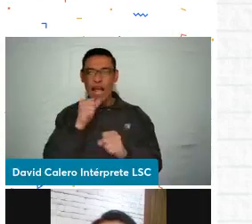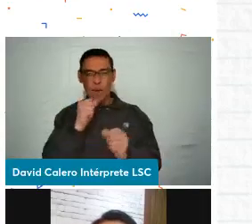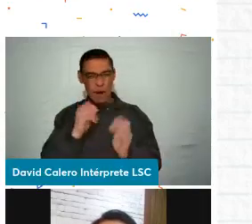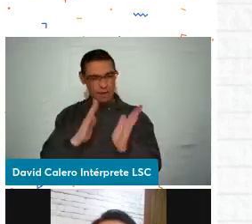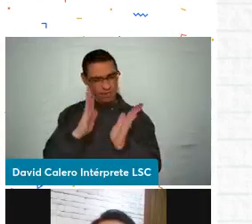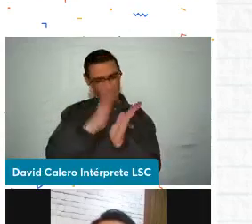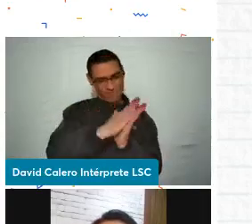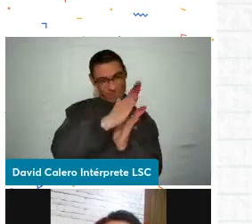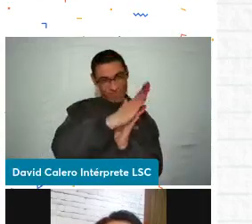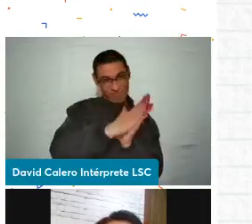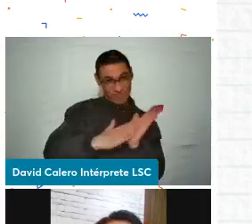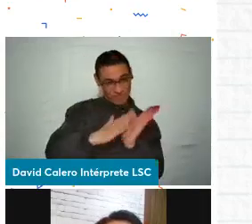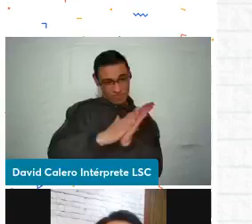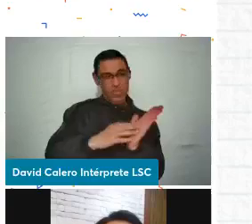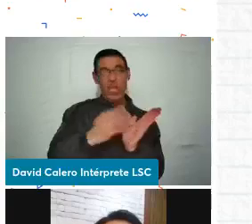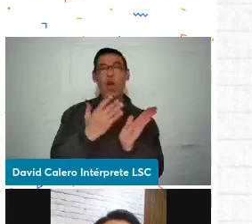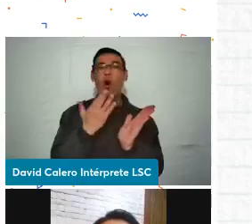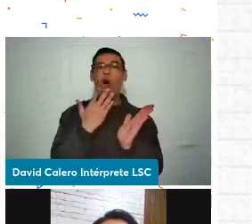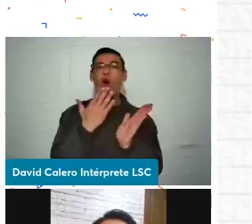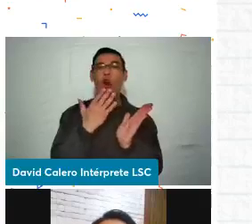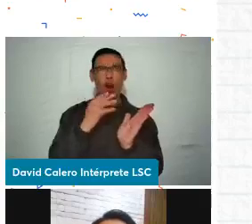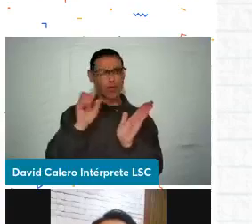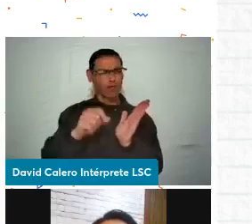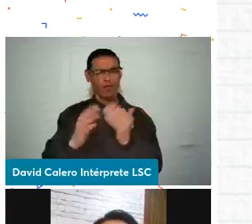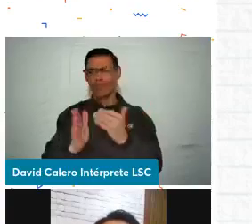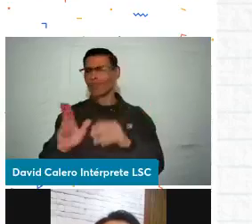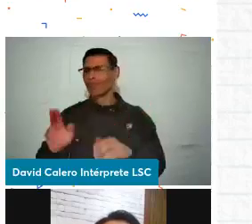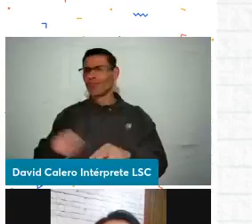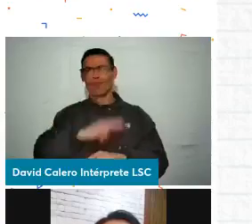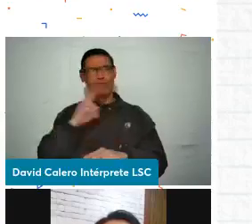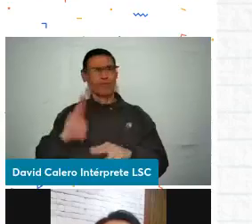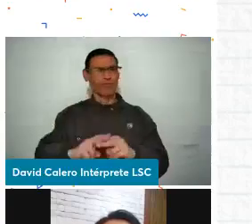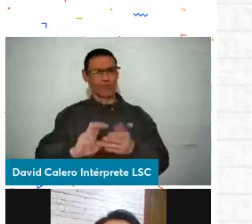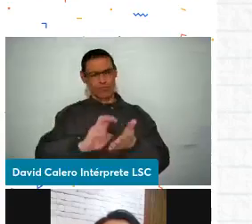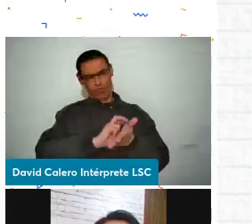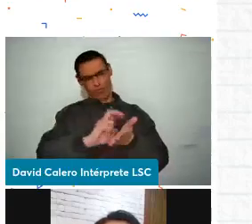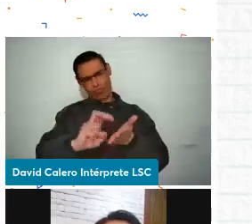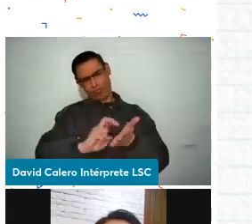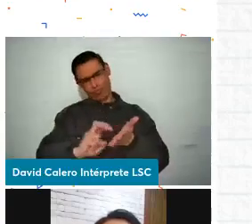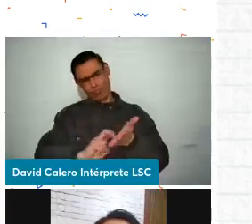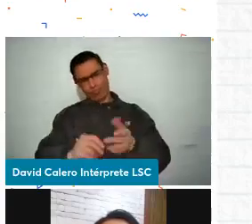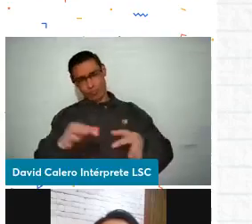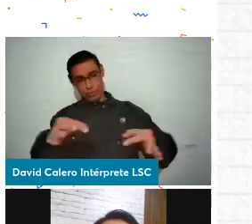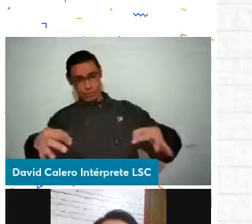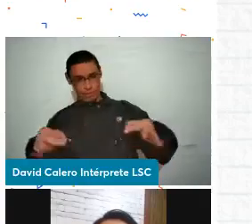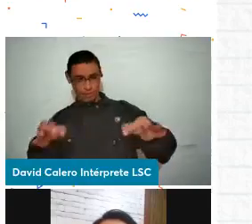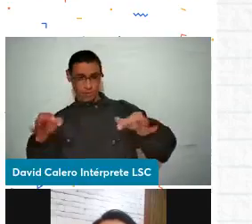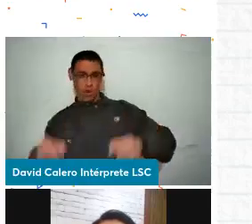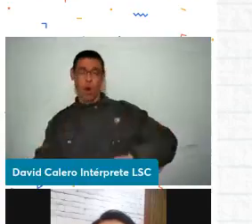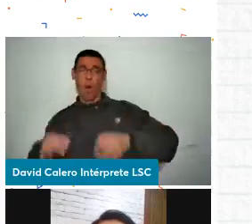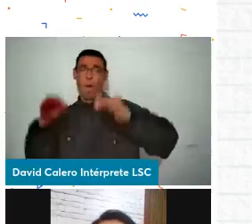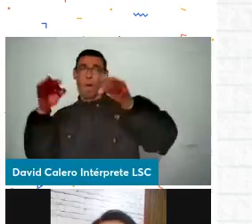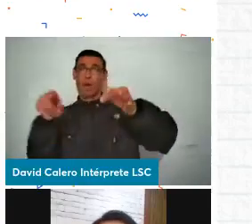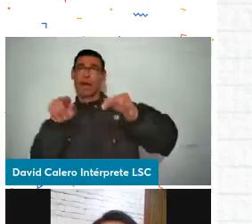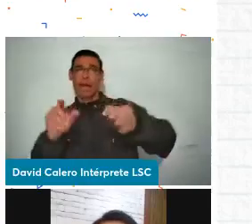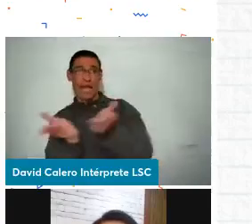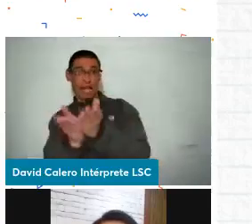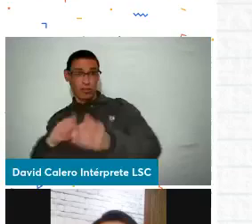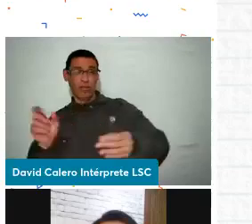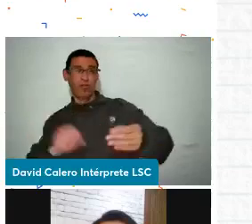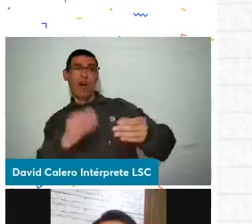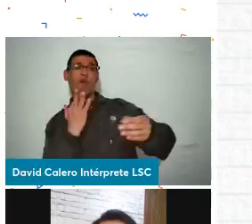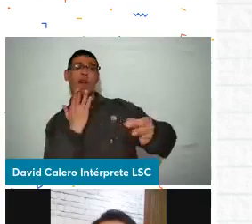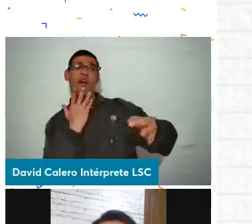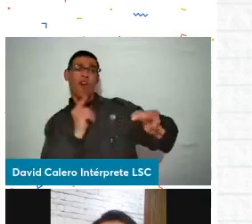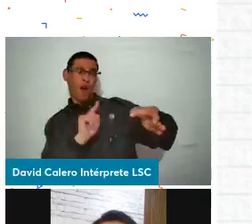se imprime en cualquier impresora normal, la colorean a su gusto, la decoran y al utilizarla con